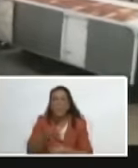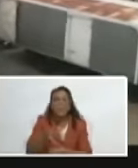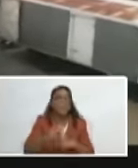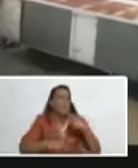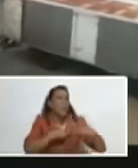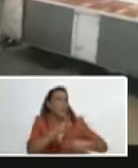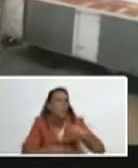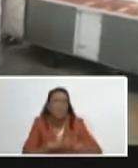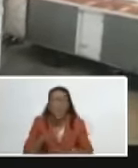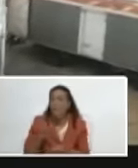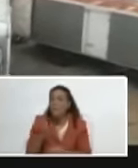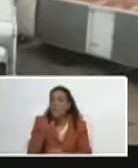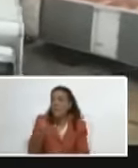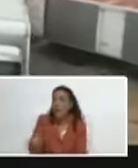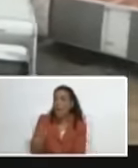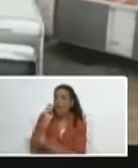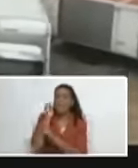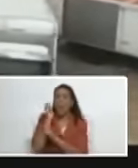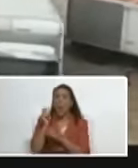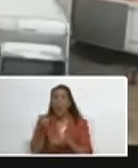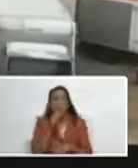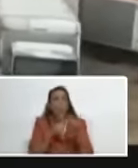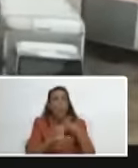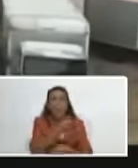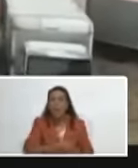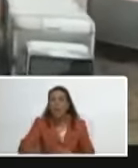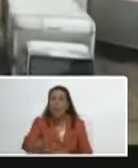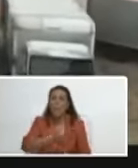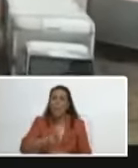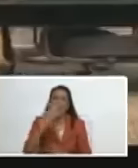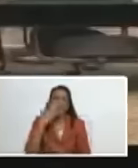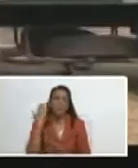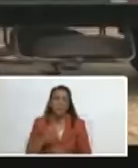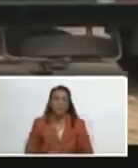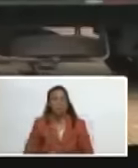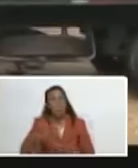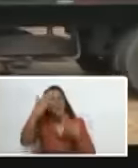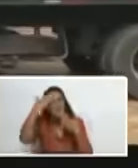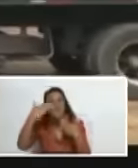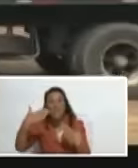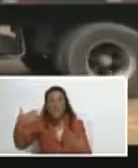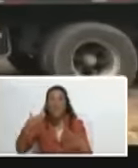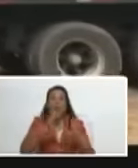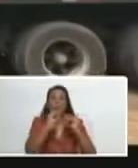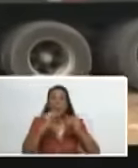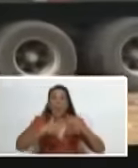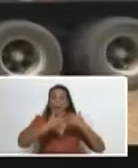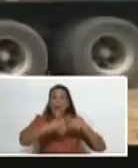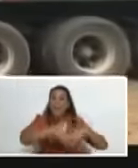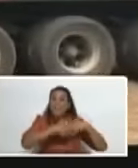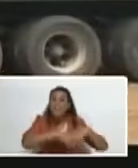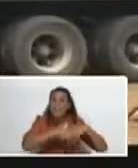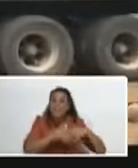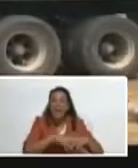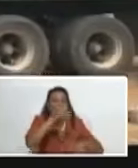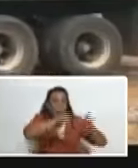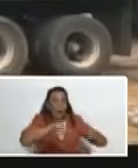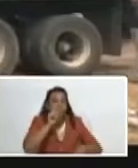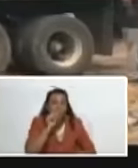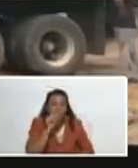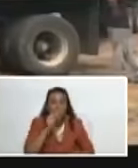producir, pescar. Aquí está, mira. Bueno, mi saludo a todos los productores,